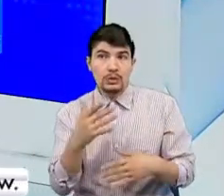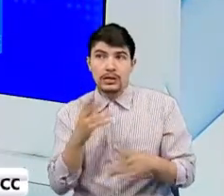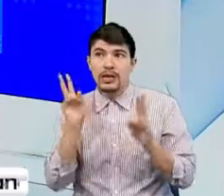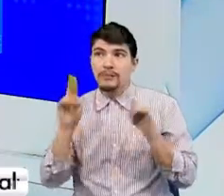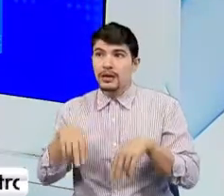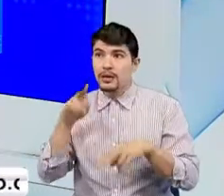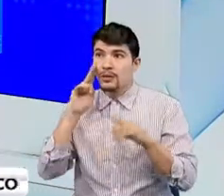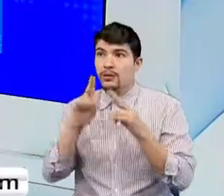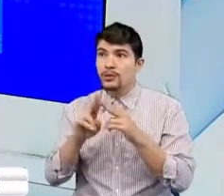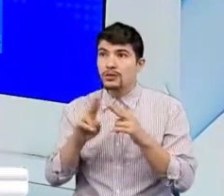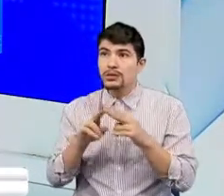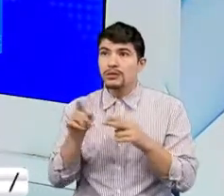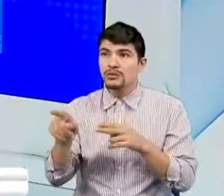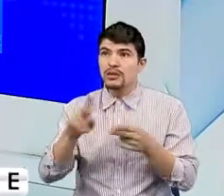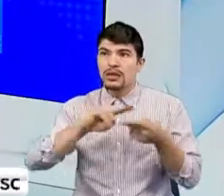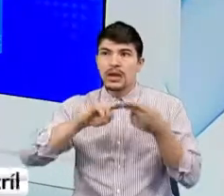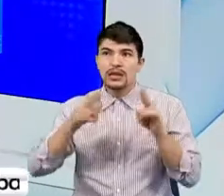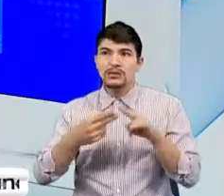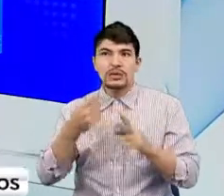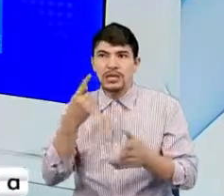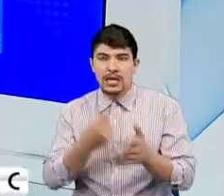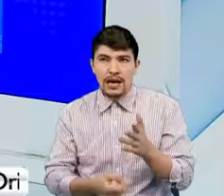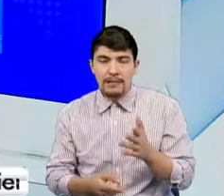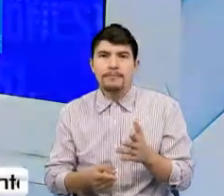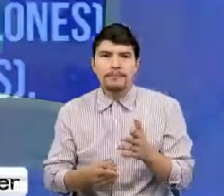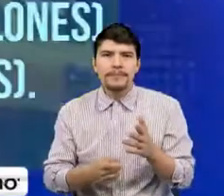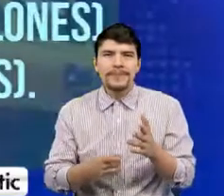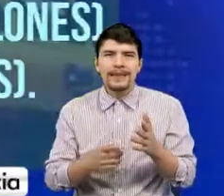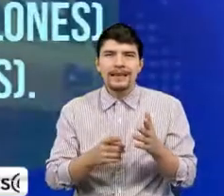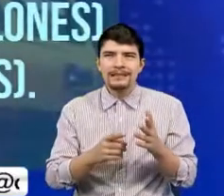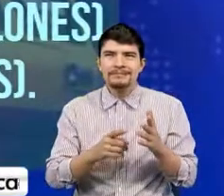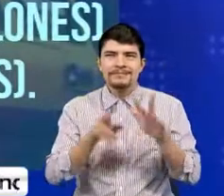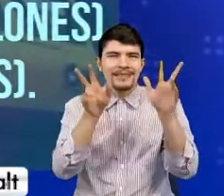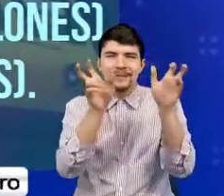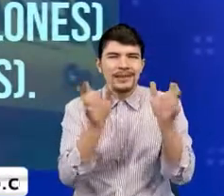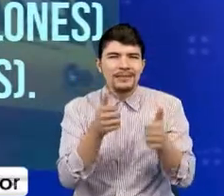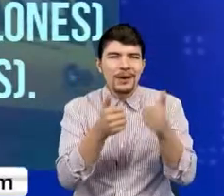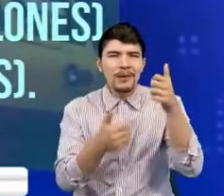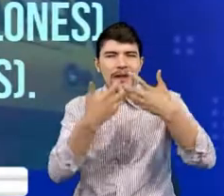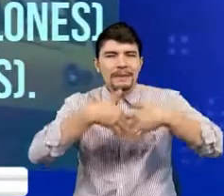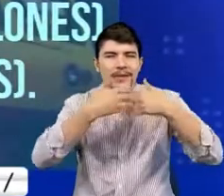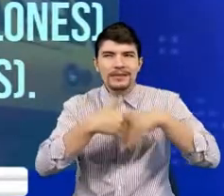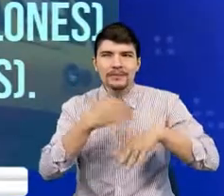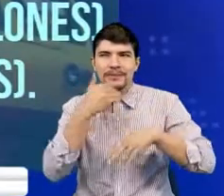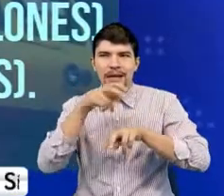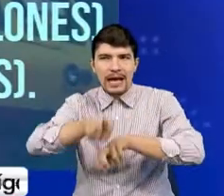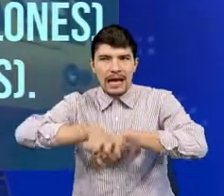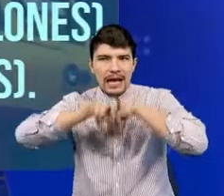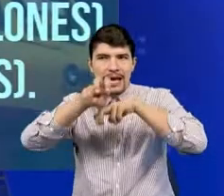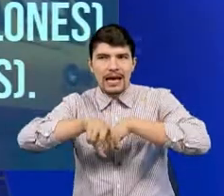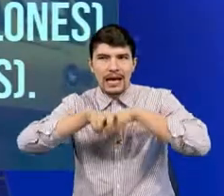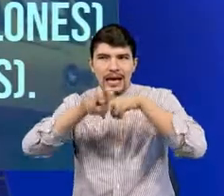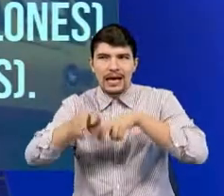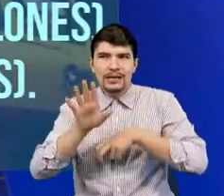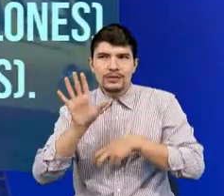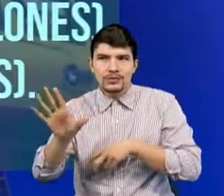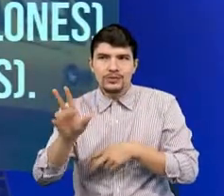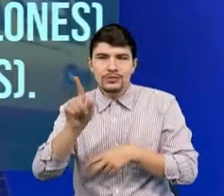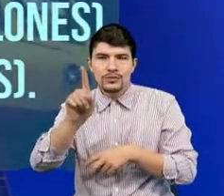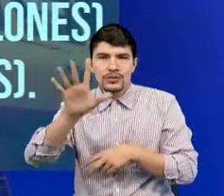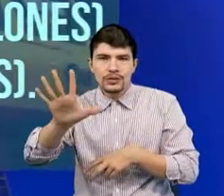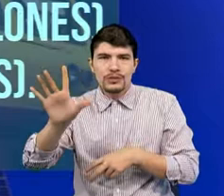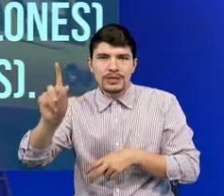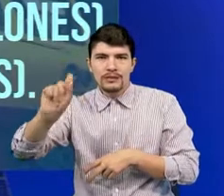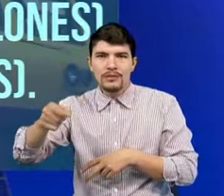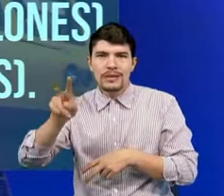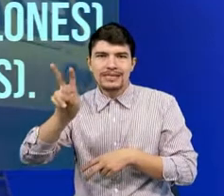conozcamos también otras cifras relacionadas precisamente con los principales productos de exportación. En agrícolas se exportaron